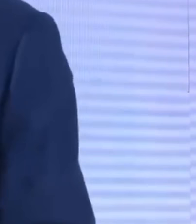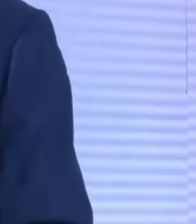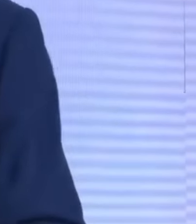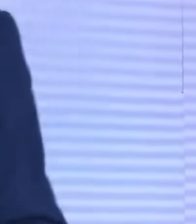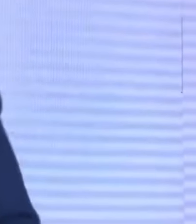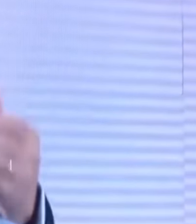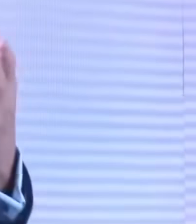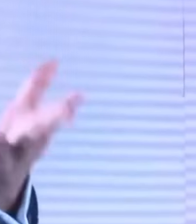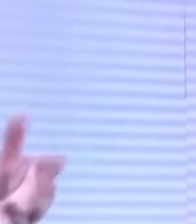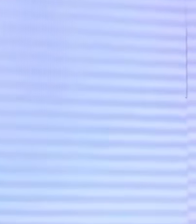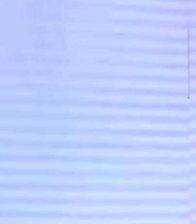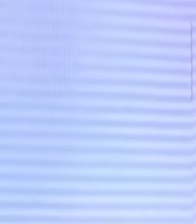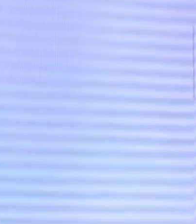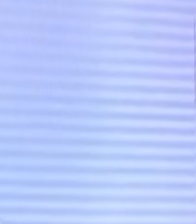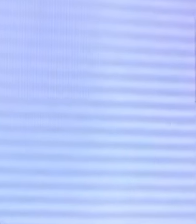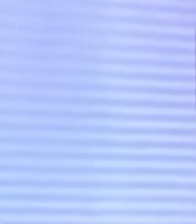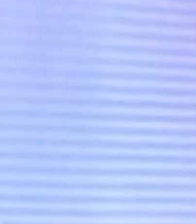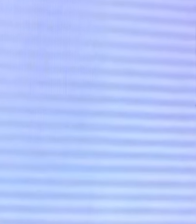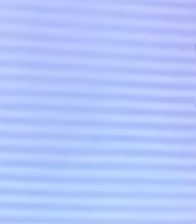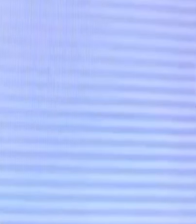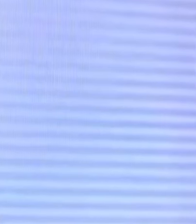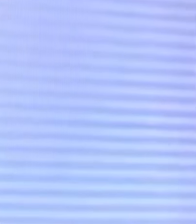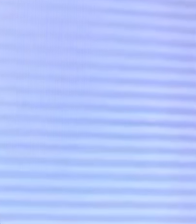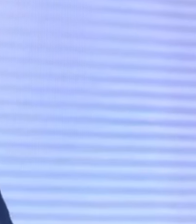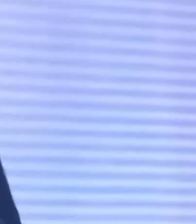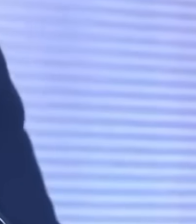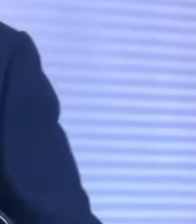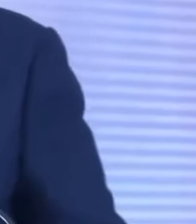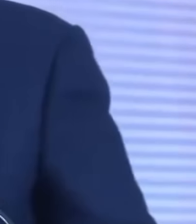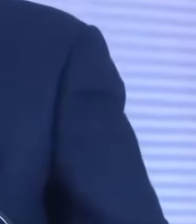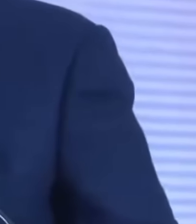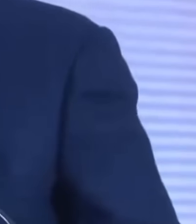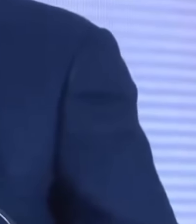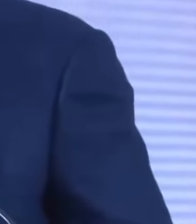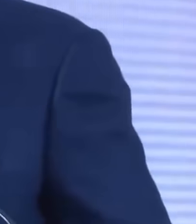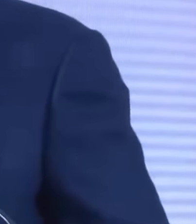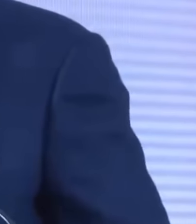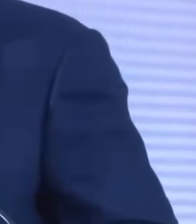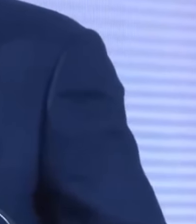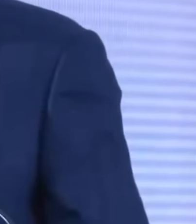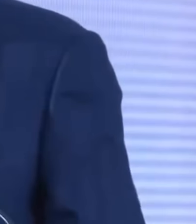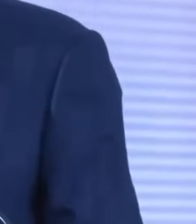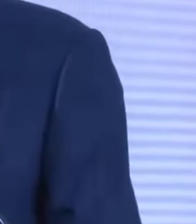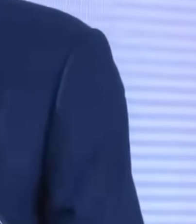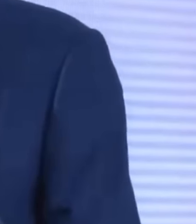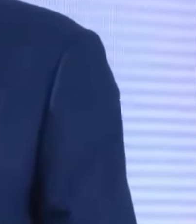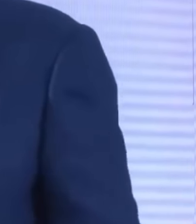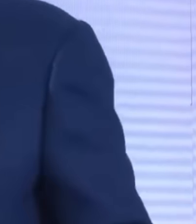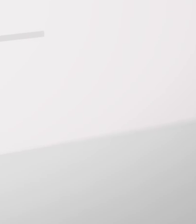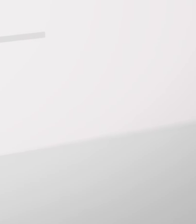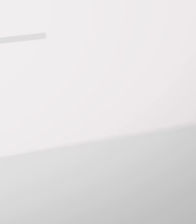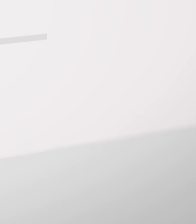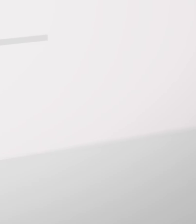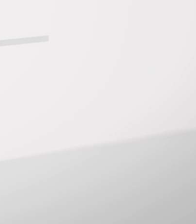una posible candidatura a la presidencia de México chocan ahora con una dura realidad. Su aparente arrastre